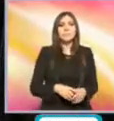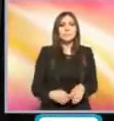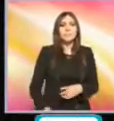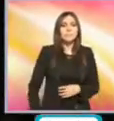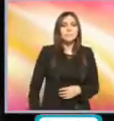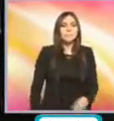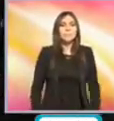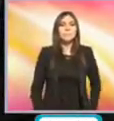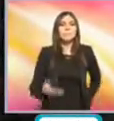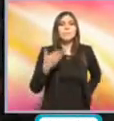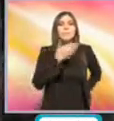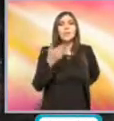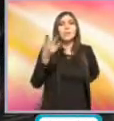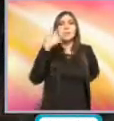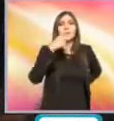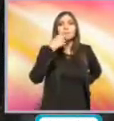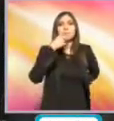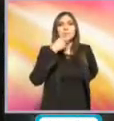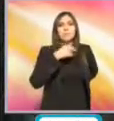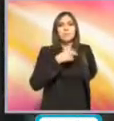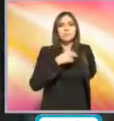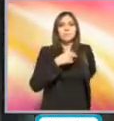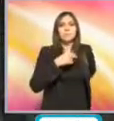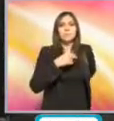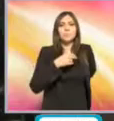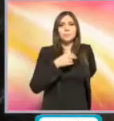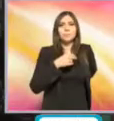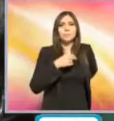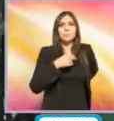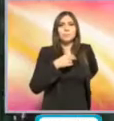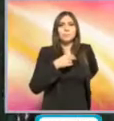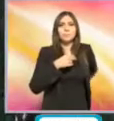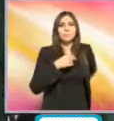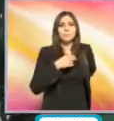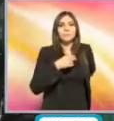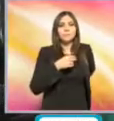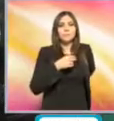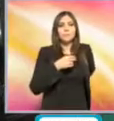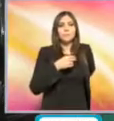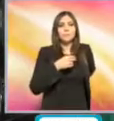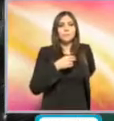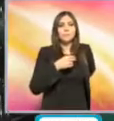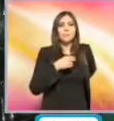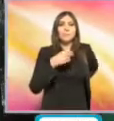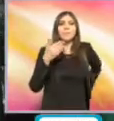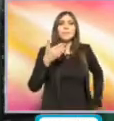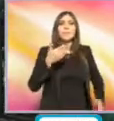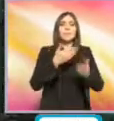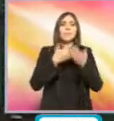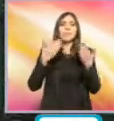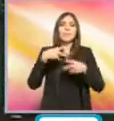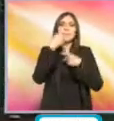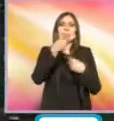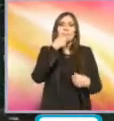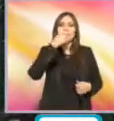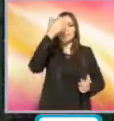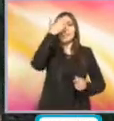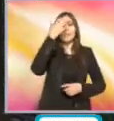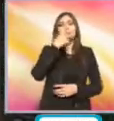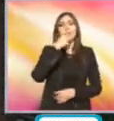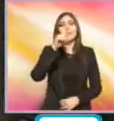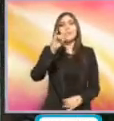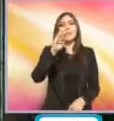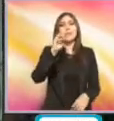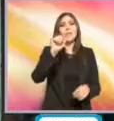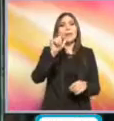maestro, le voy a presentar aquí al tío Alberto, que es gorrón, frívolo, coqueto, dragón. Pero le dije,